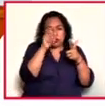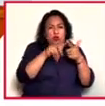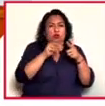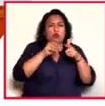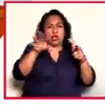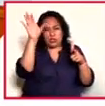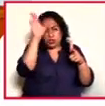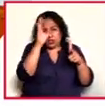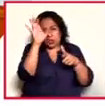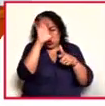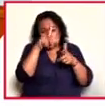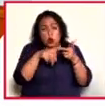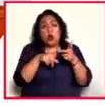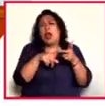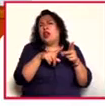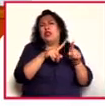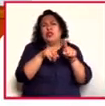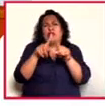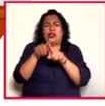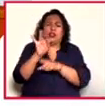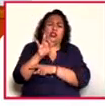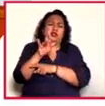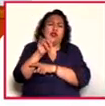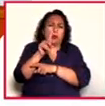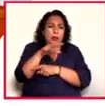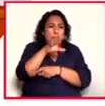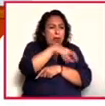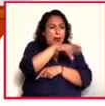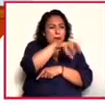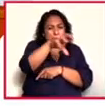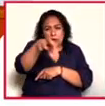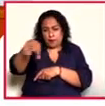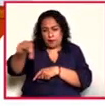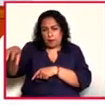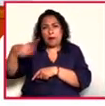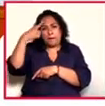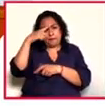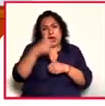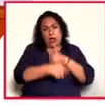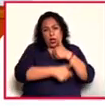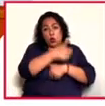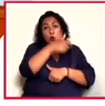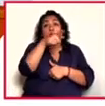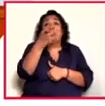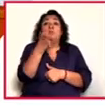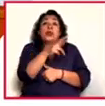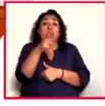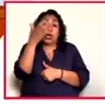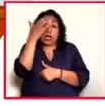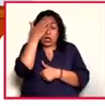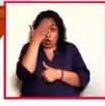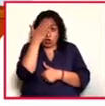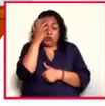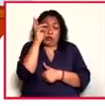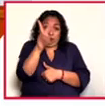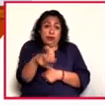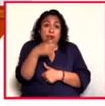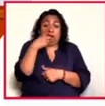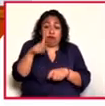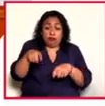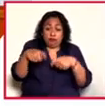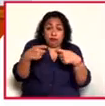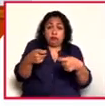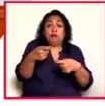cultura y cobertura multiformatos. Este reconocimiento, vamos a insistir, se otorga bajo las premisas